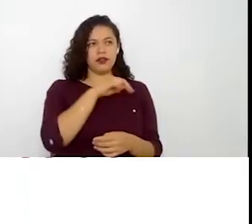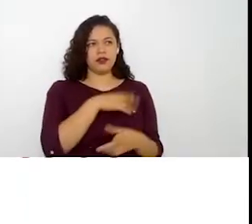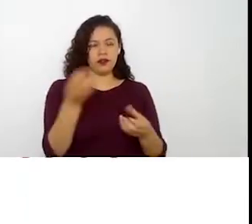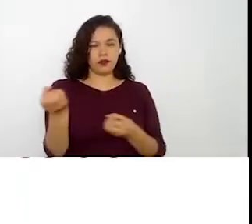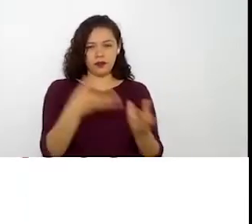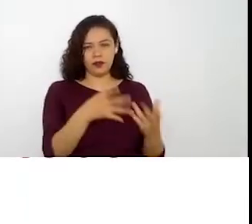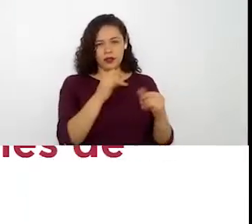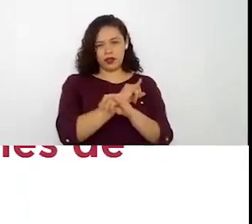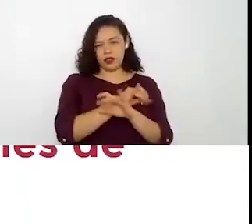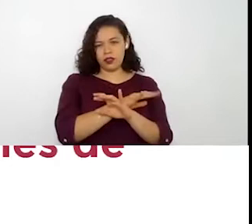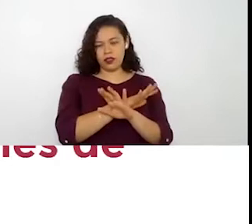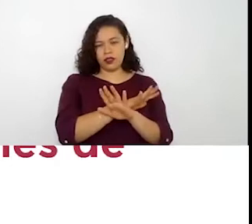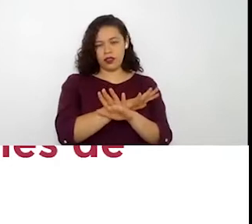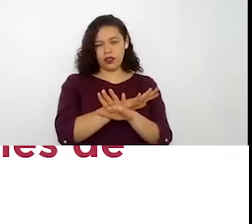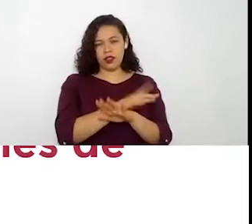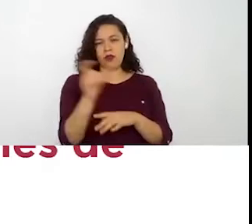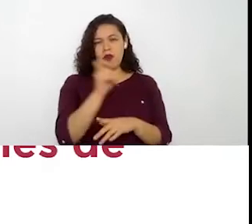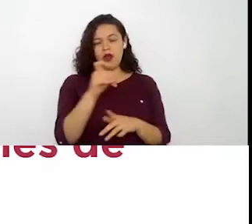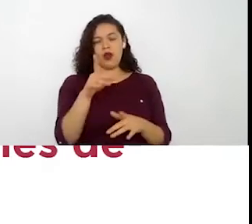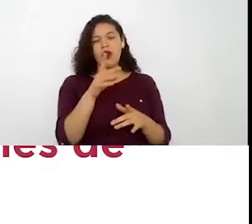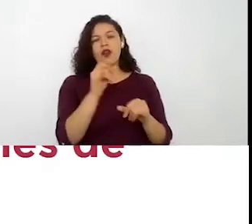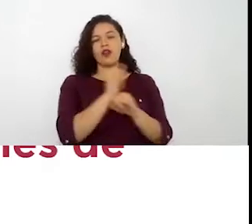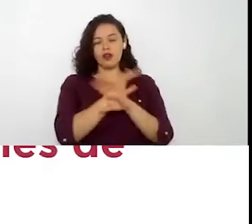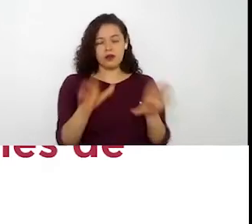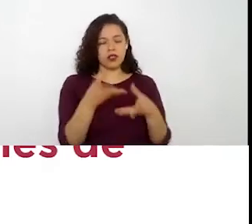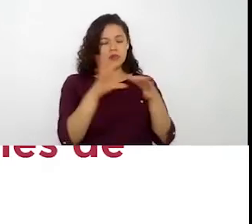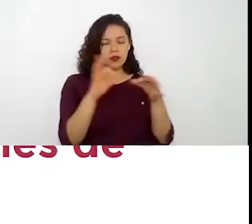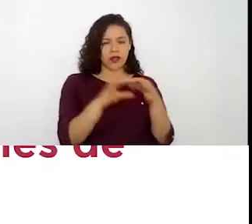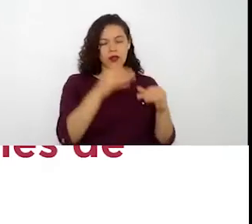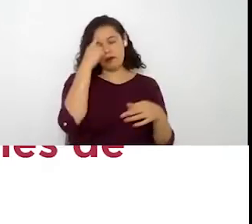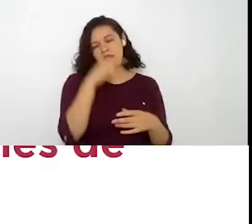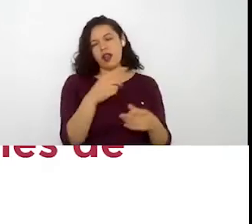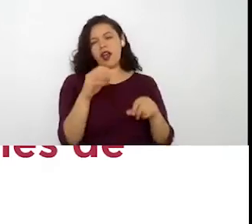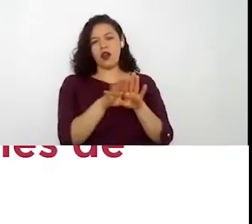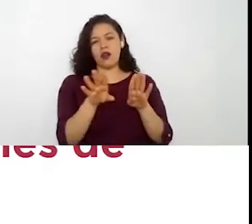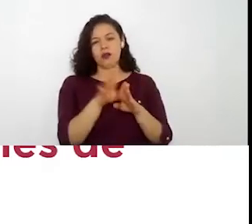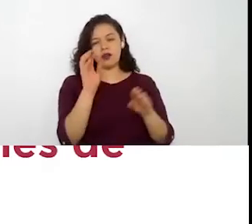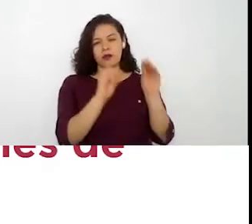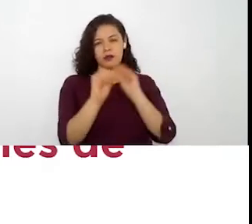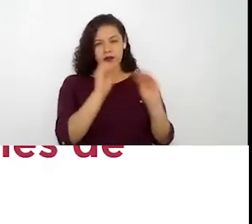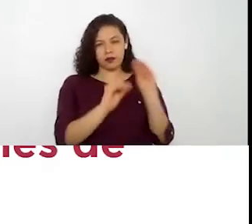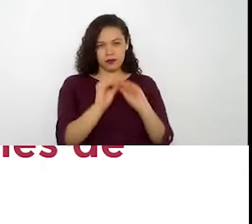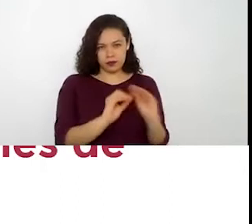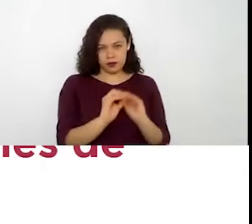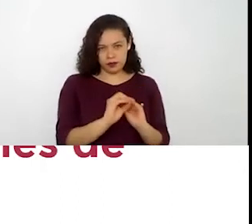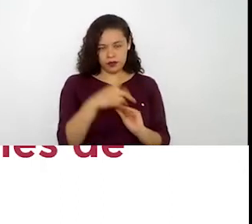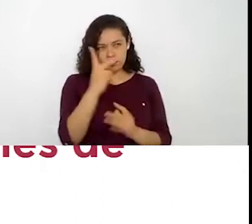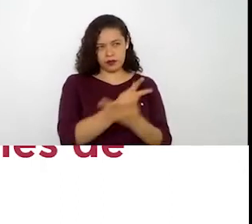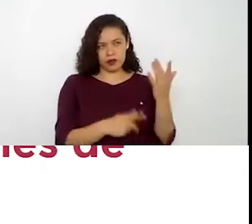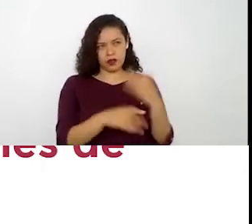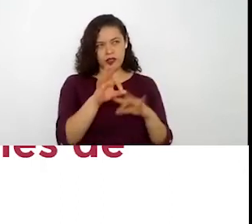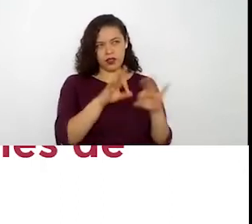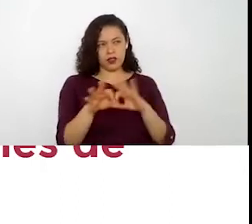información al final de esta presentación de Cómo llenar o elaborar Perdón Este es un programa de trabajo